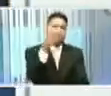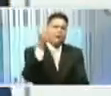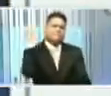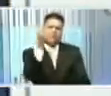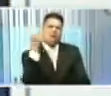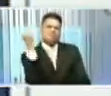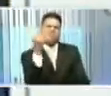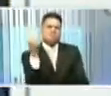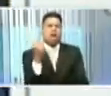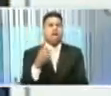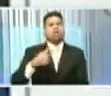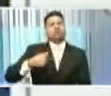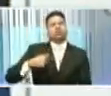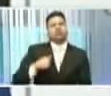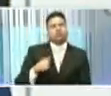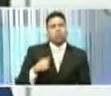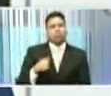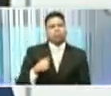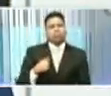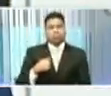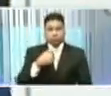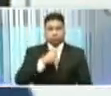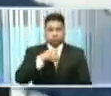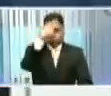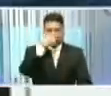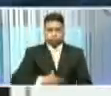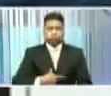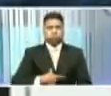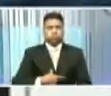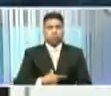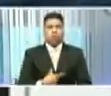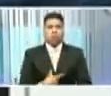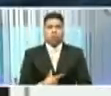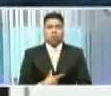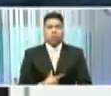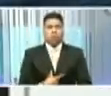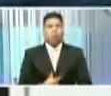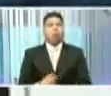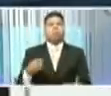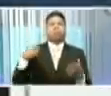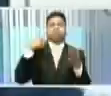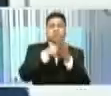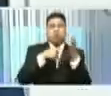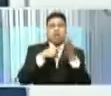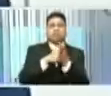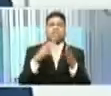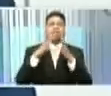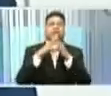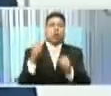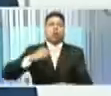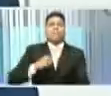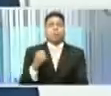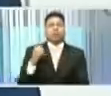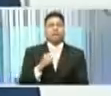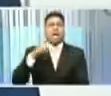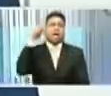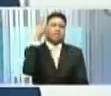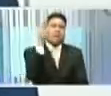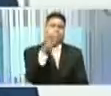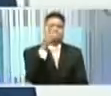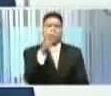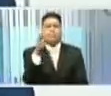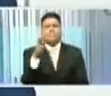Yo condeno la violencia de los sicarios de la policía de Chacao que mataron al general en